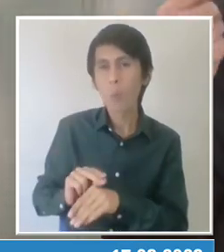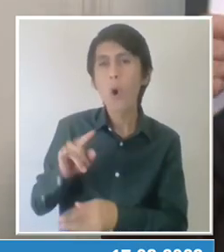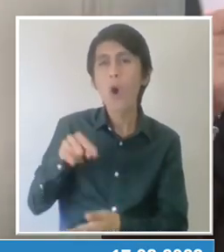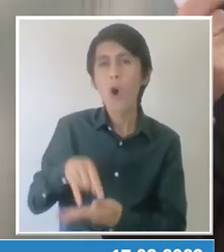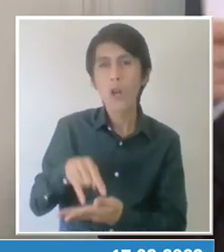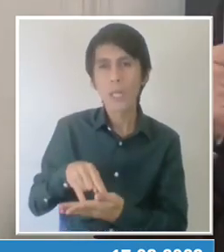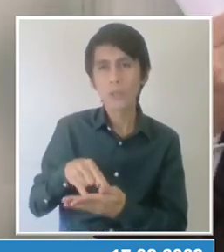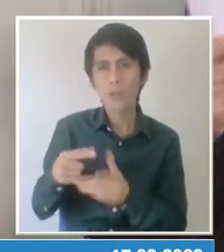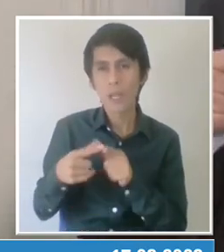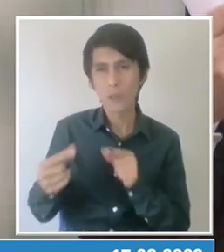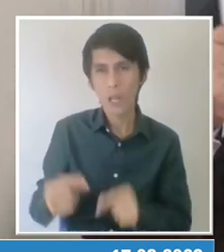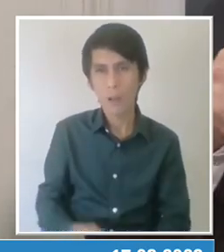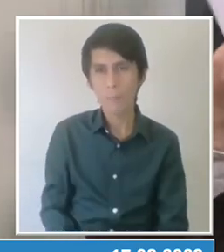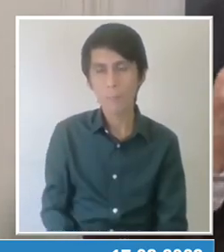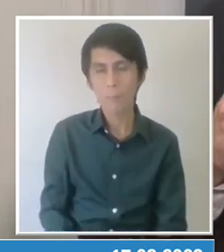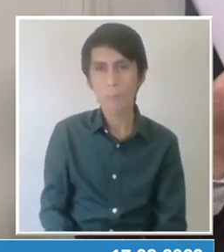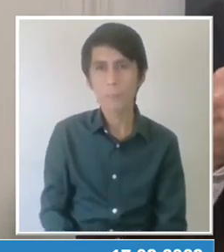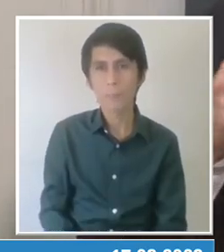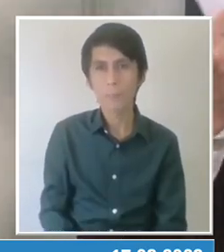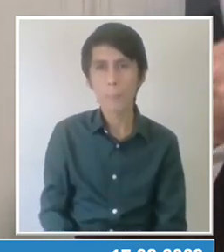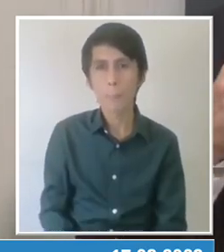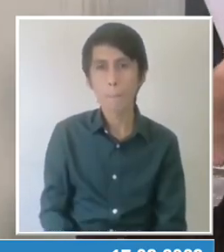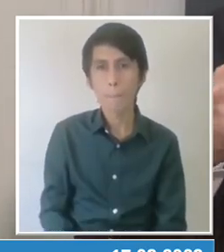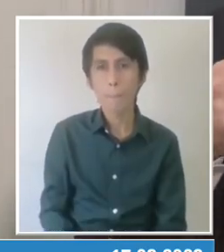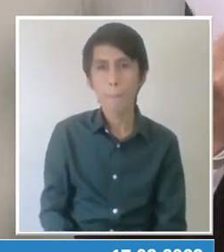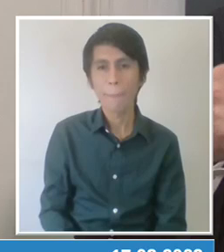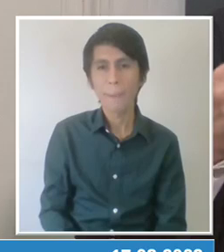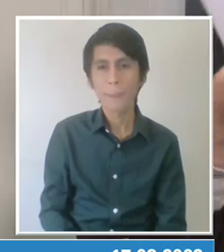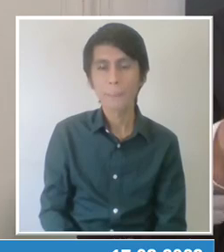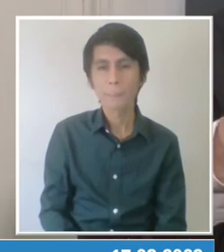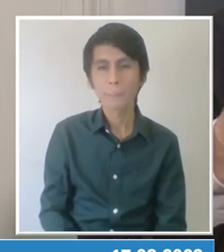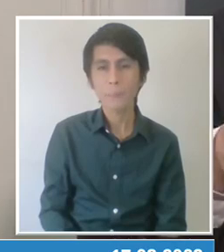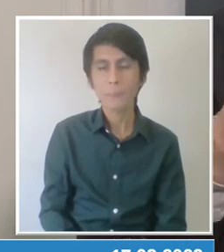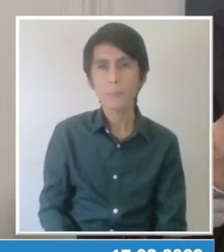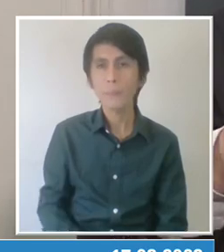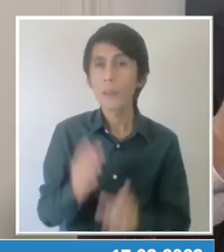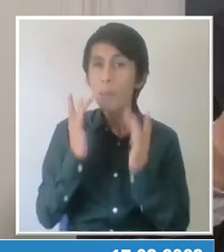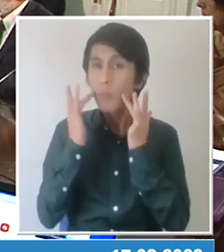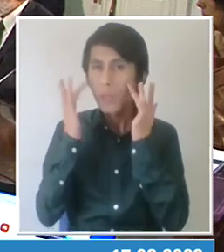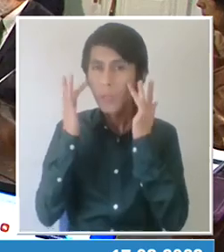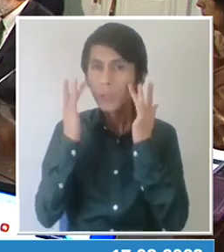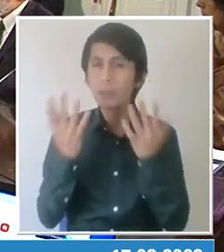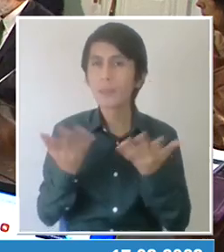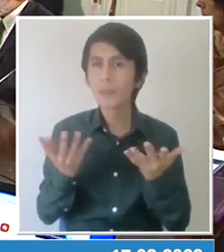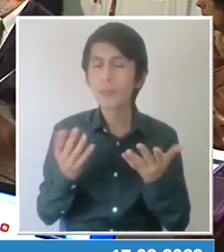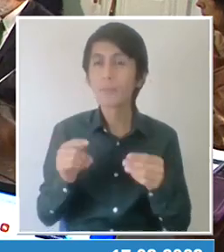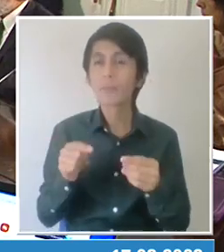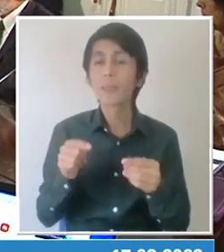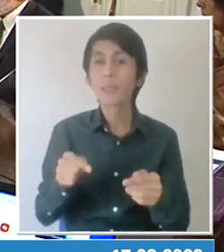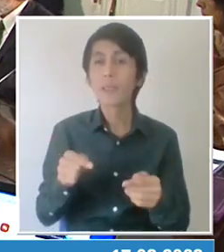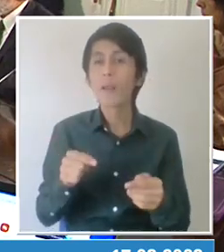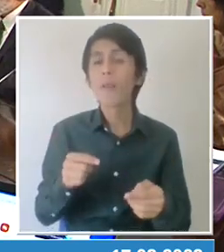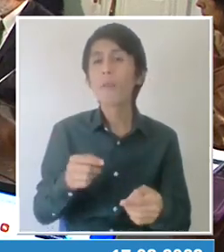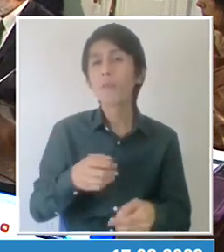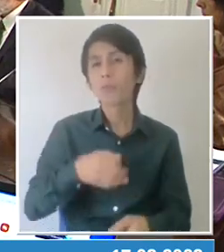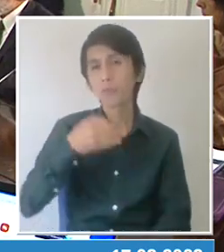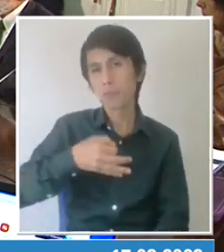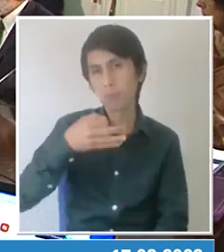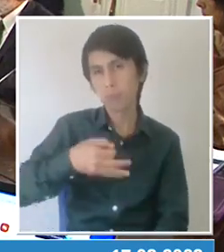Me alegra mucho saber que compartiré esta hora y algo